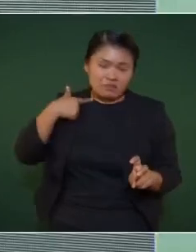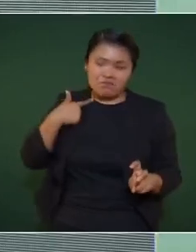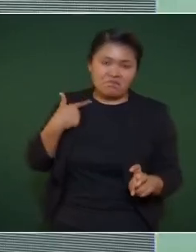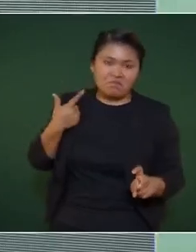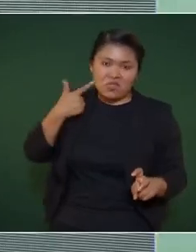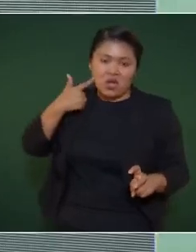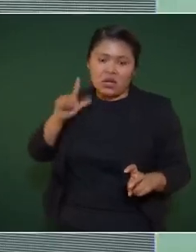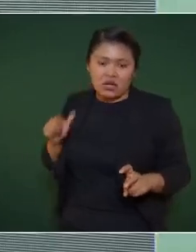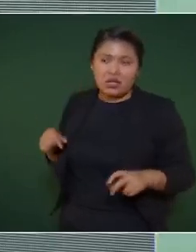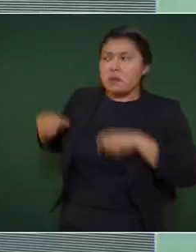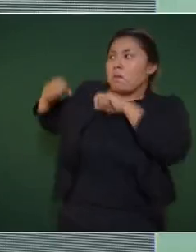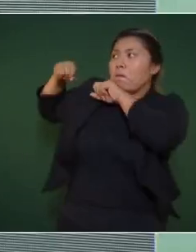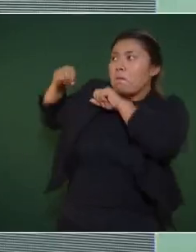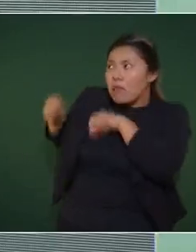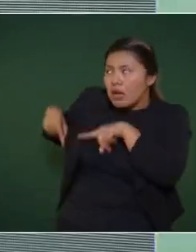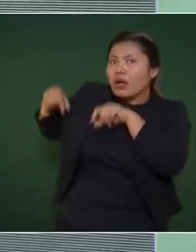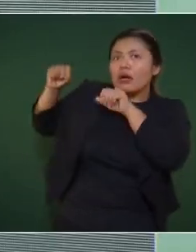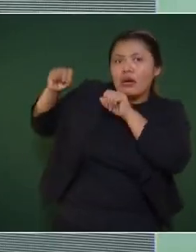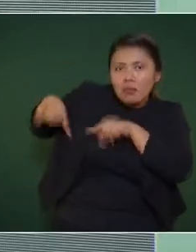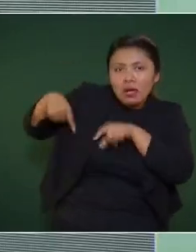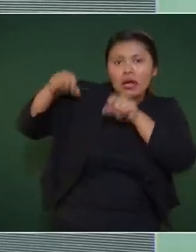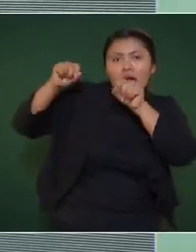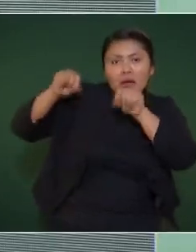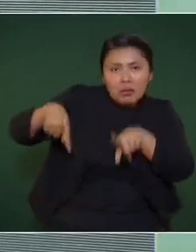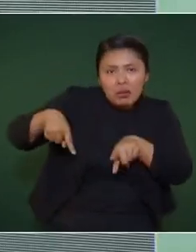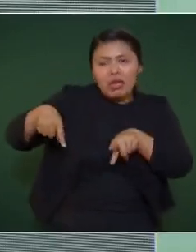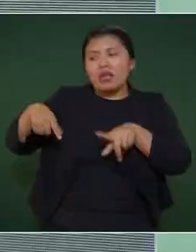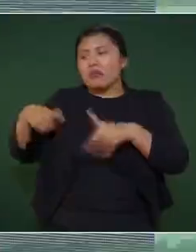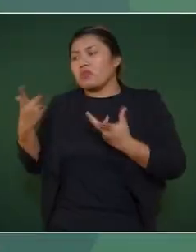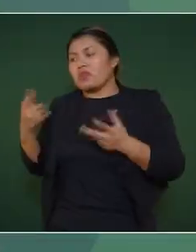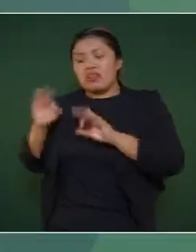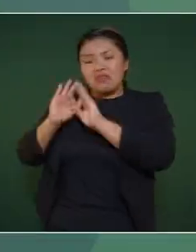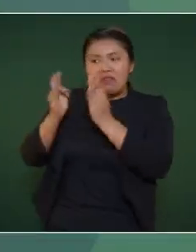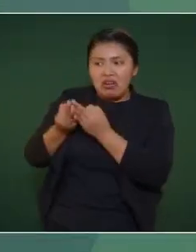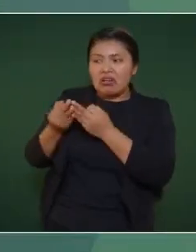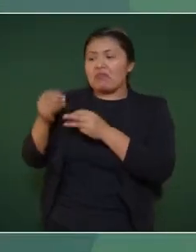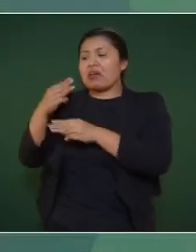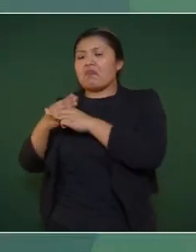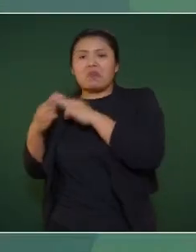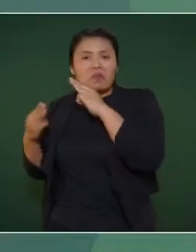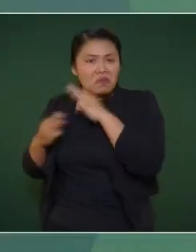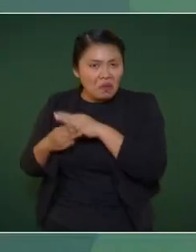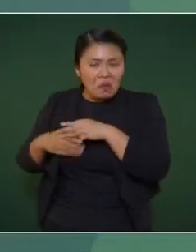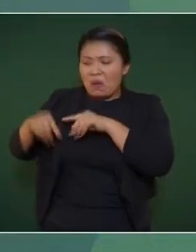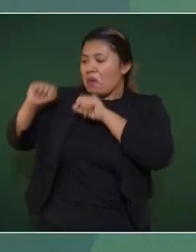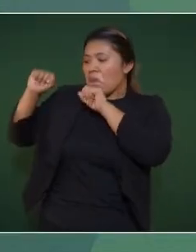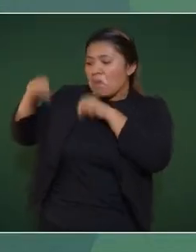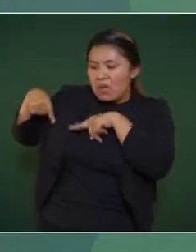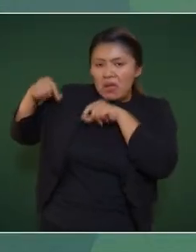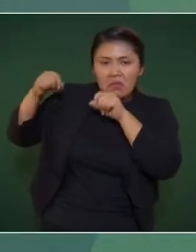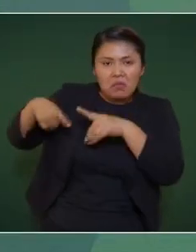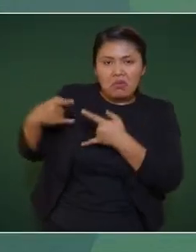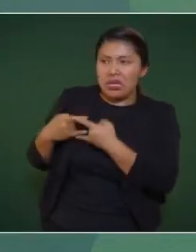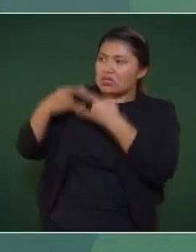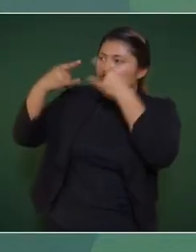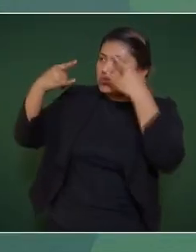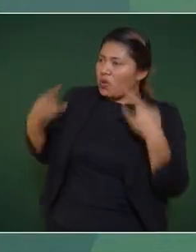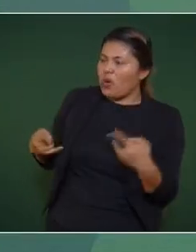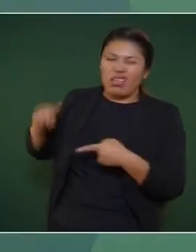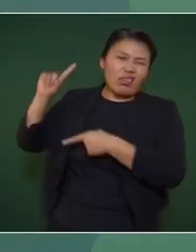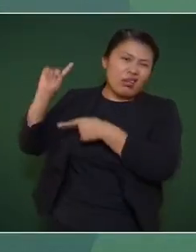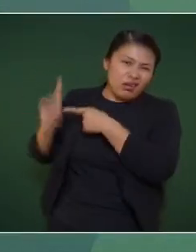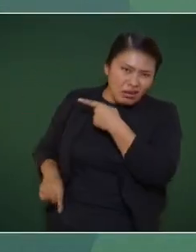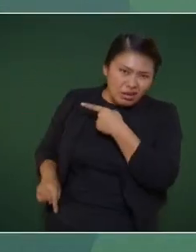Querían la misma enseñanza materialista, que ya no se viera la historia,